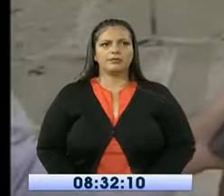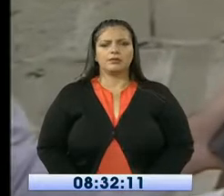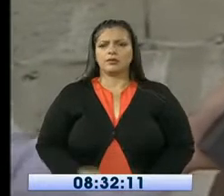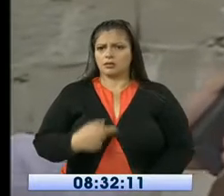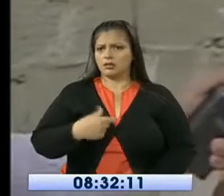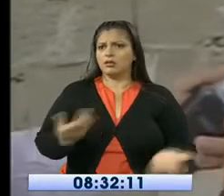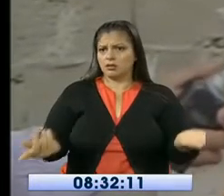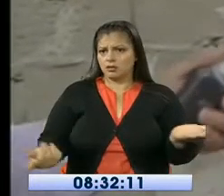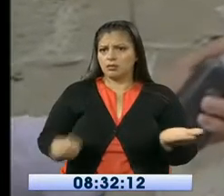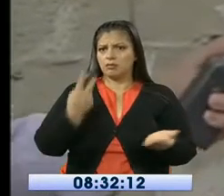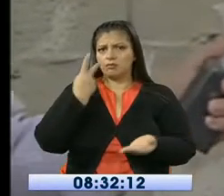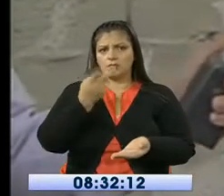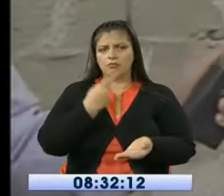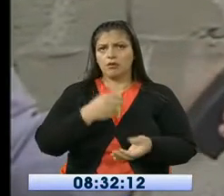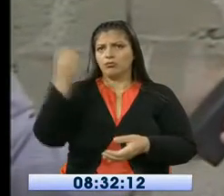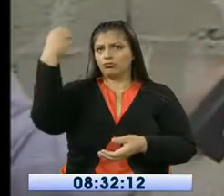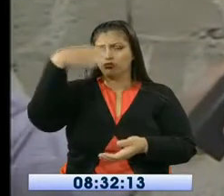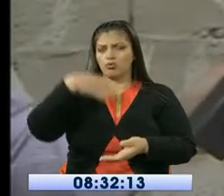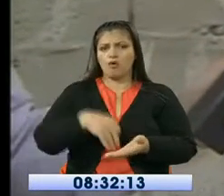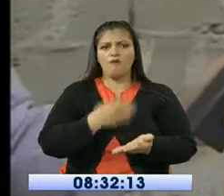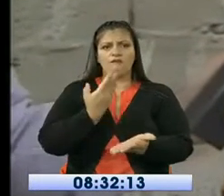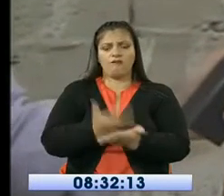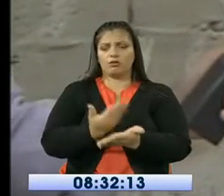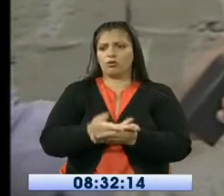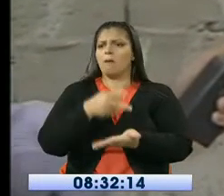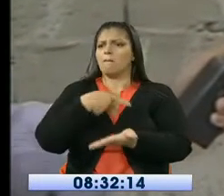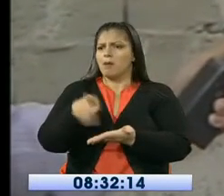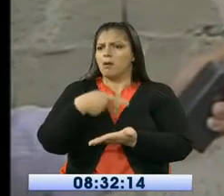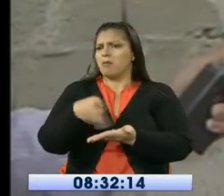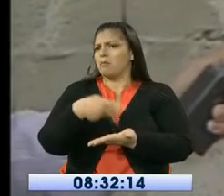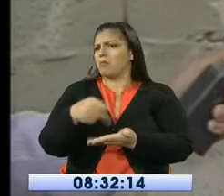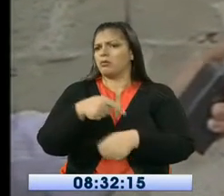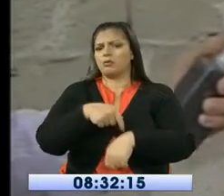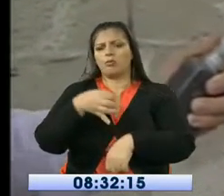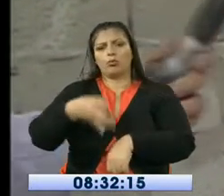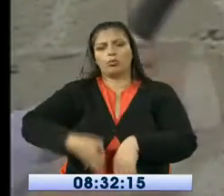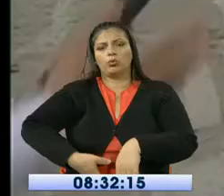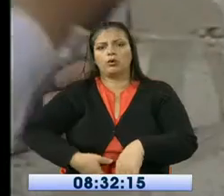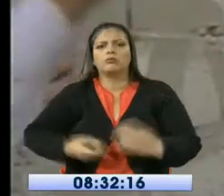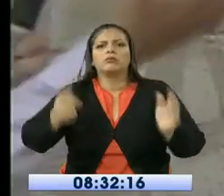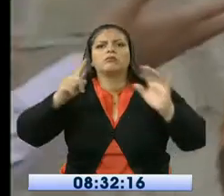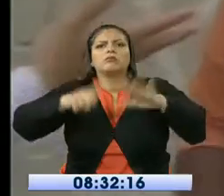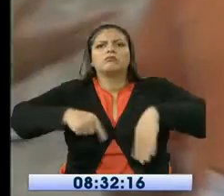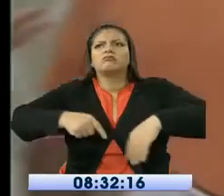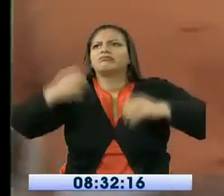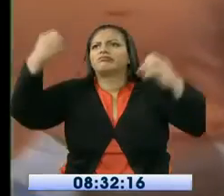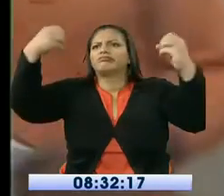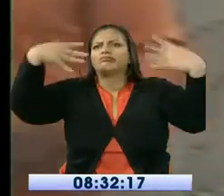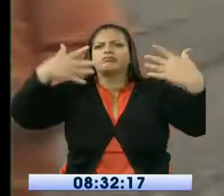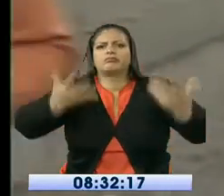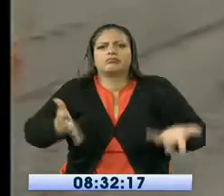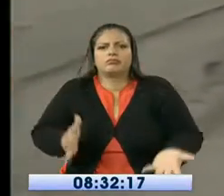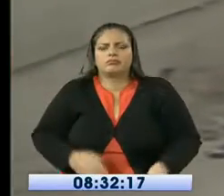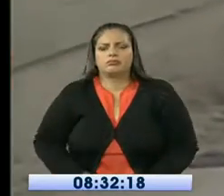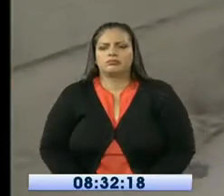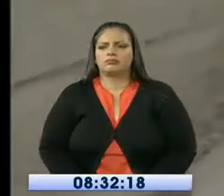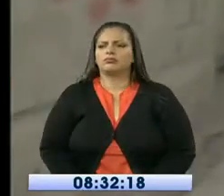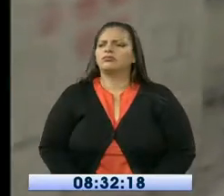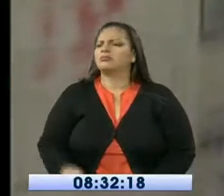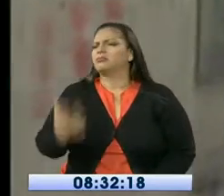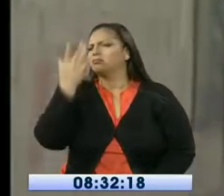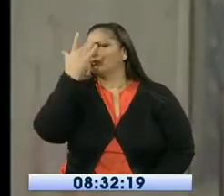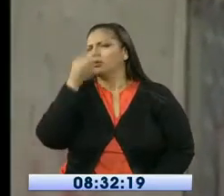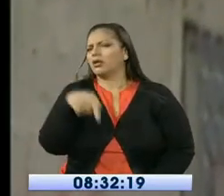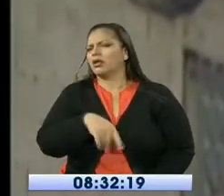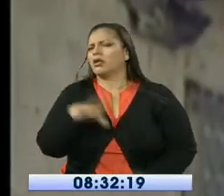con la luz y hace 6 meses no tenemos luz. ¿Qué es lo que provoca que en las noches no haya iluminación